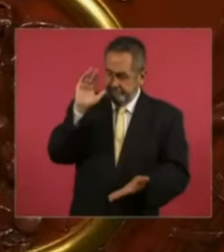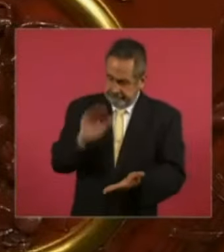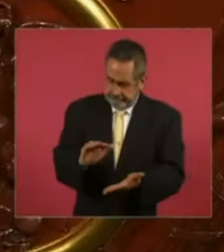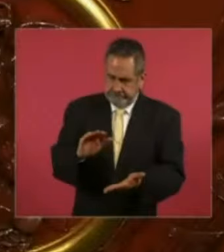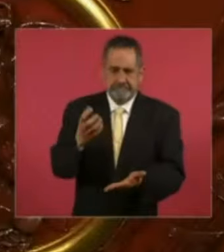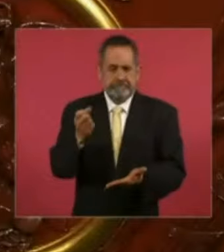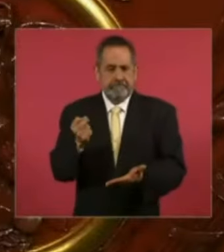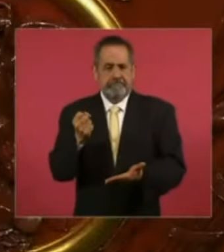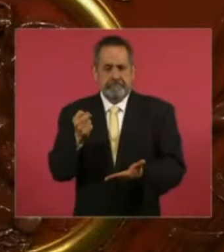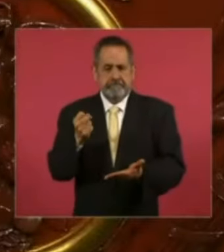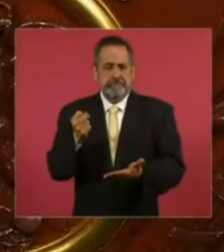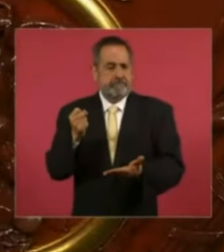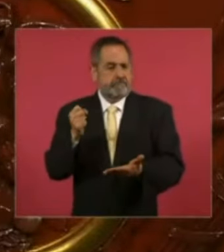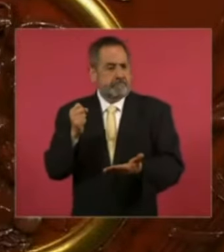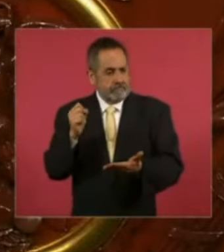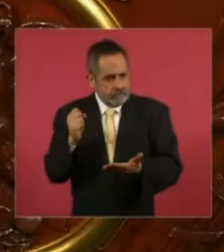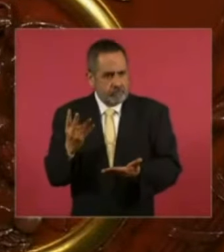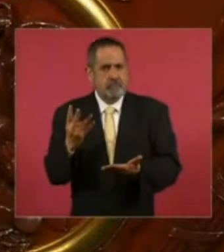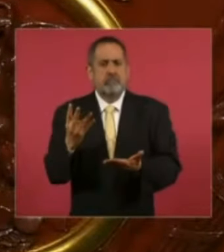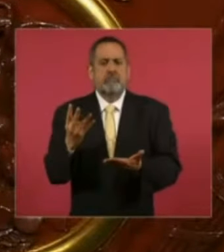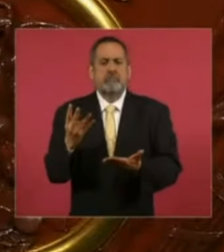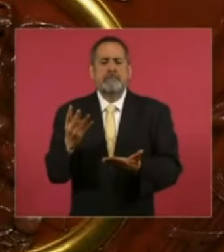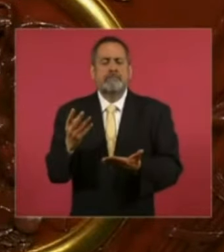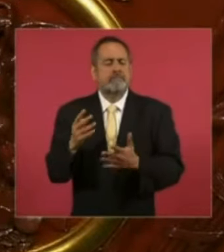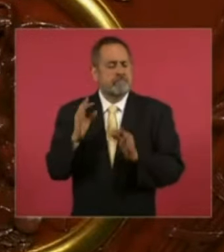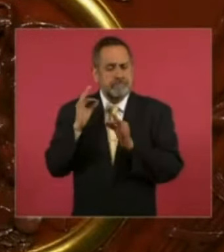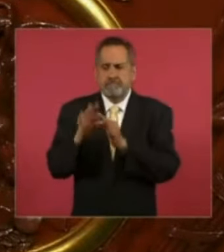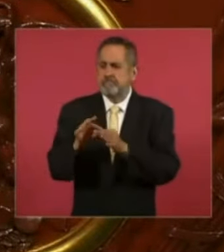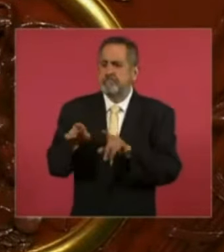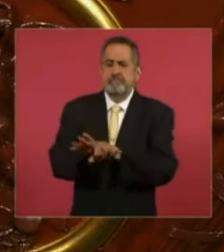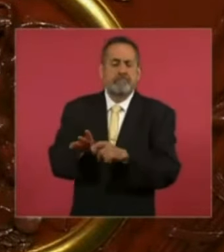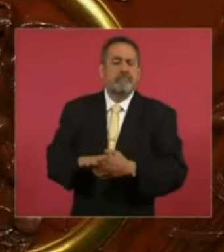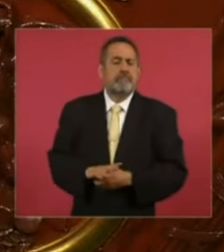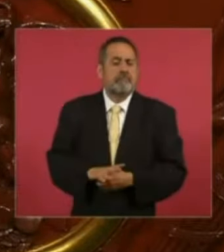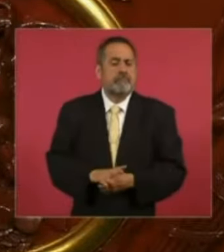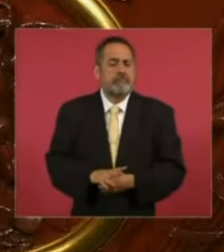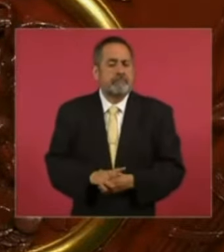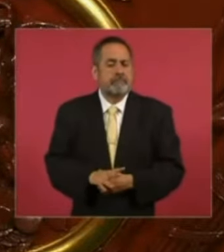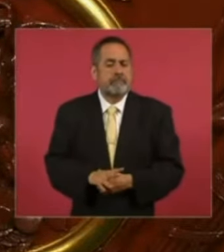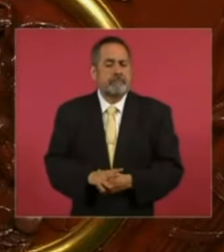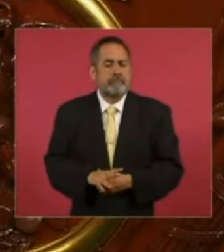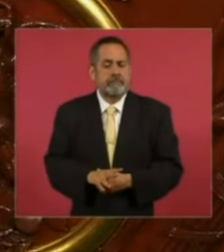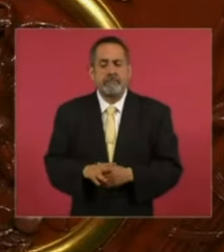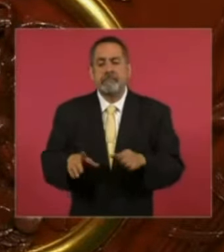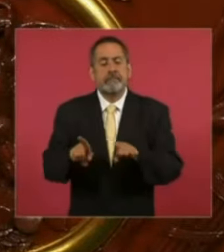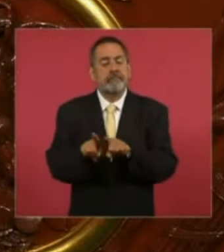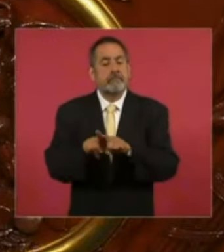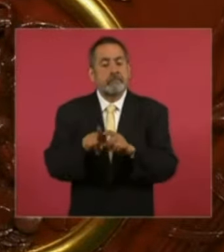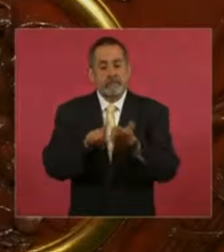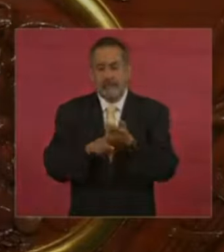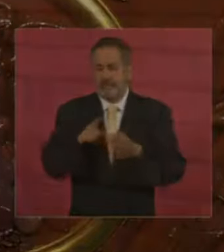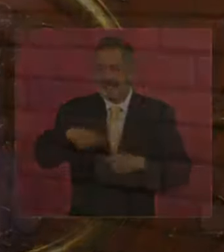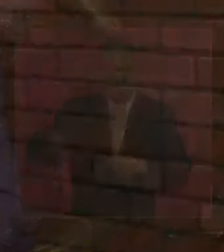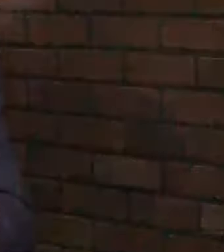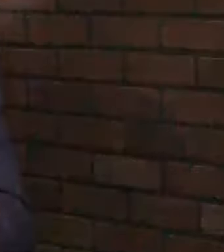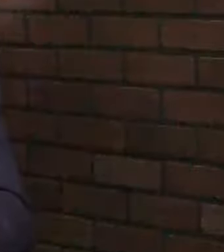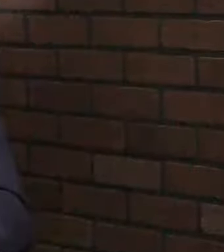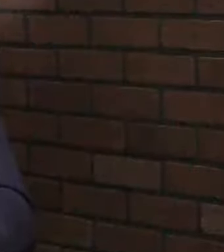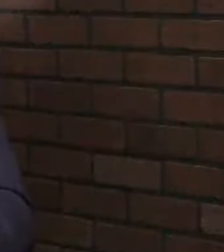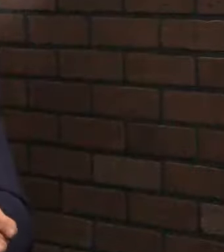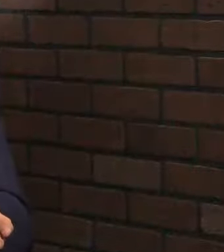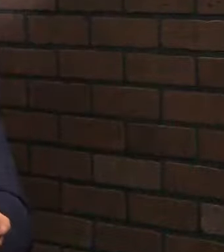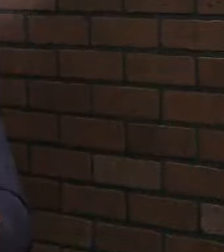Recuerda tiene razón. De hecho, el ministro Pérez Dayán, creo que es Pérez Dayán, es el que revierte